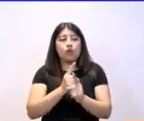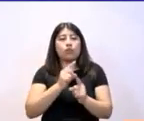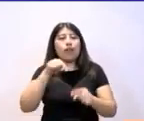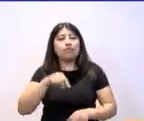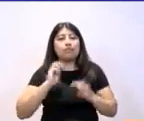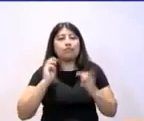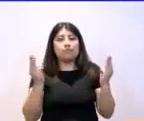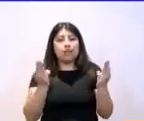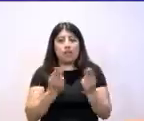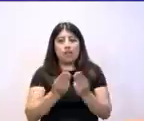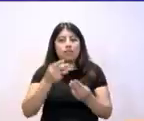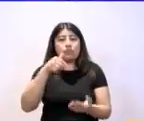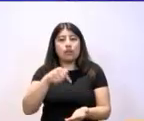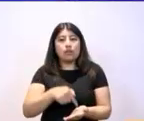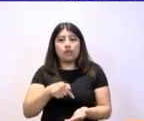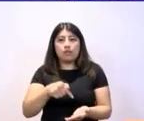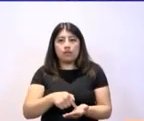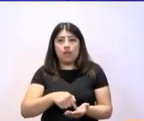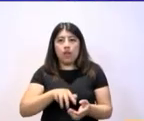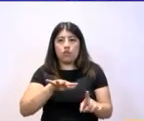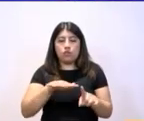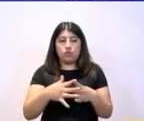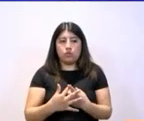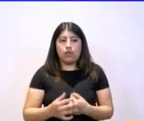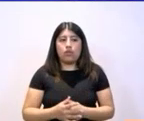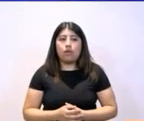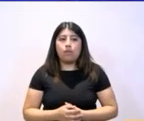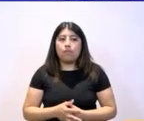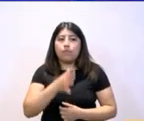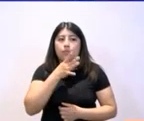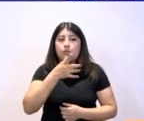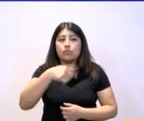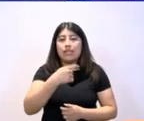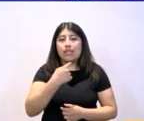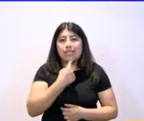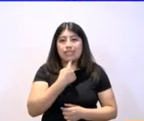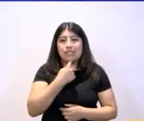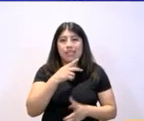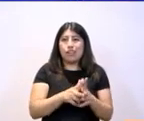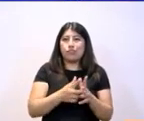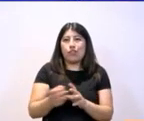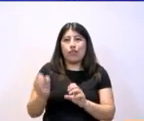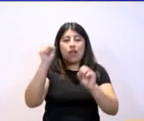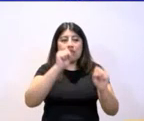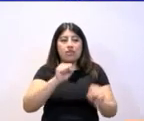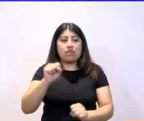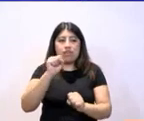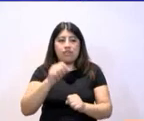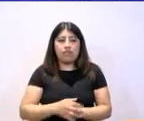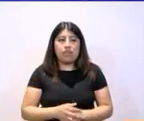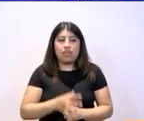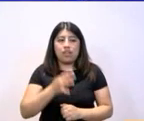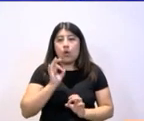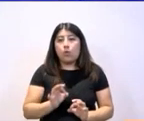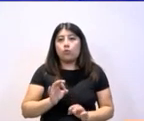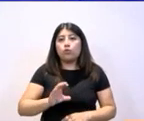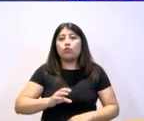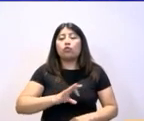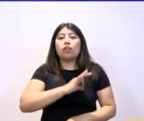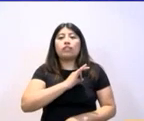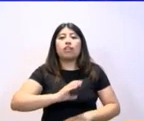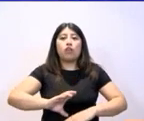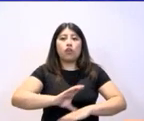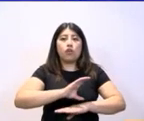Parlamento reivindicando esa situación. Porque ustedes dicen que defienden mucho lo social. Ahora escuchábamos al señor consejero decir que